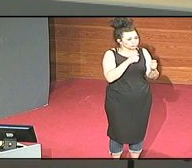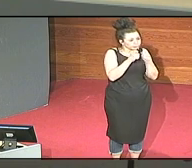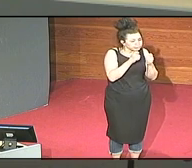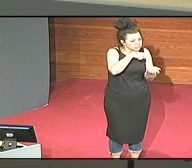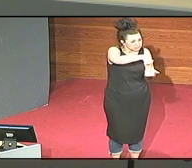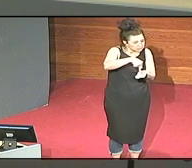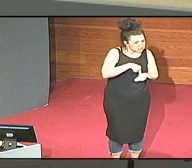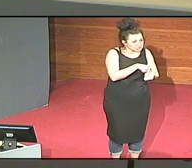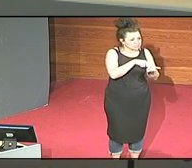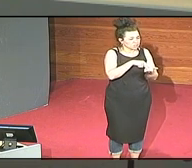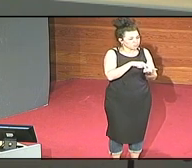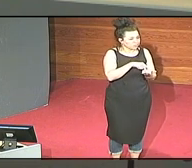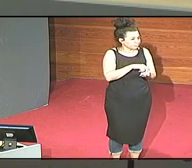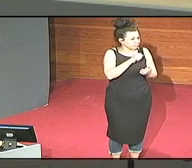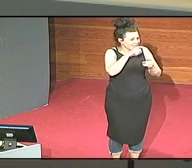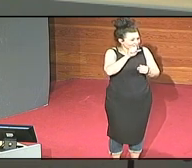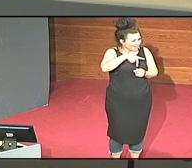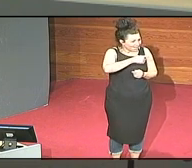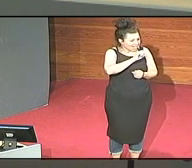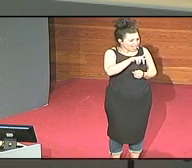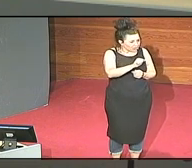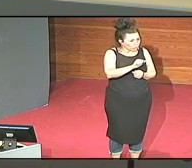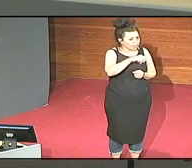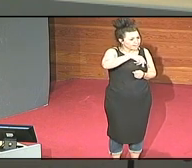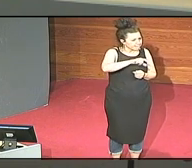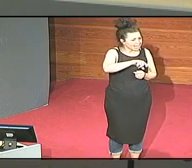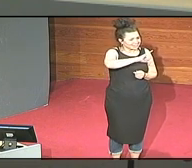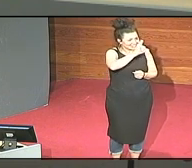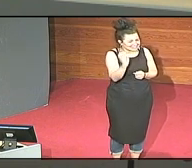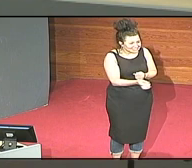de sur angola malí hasta cerca de 40 países africanos